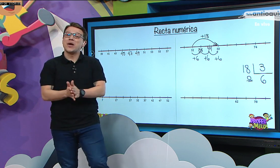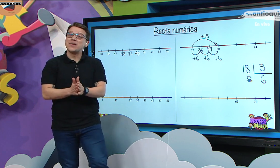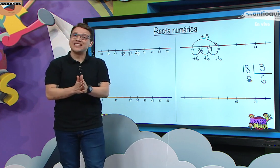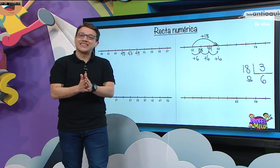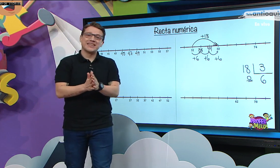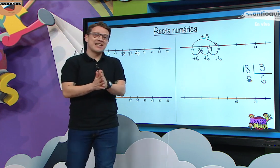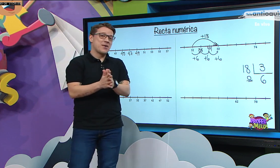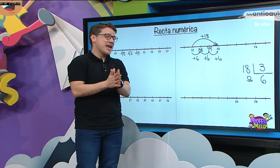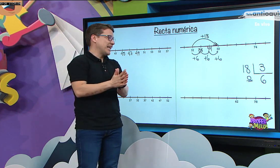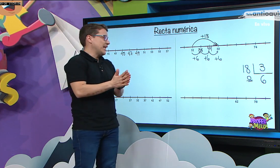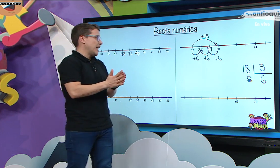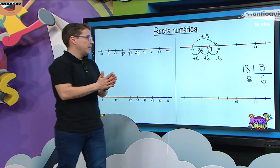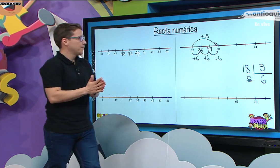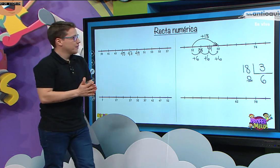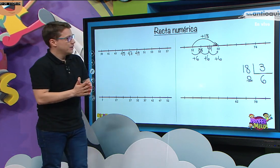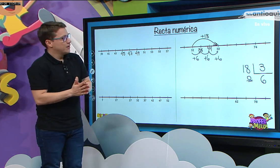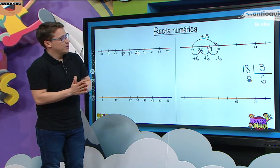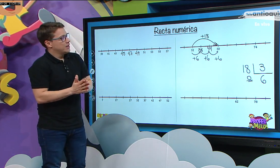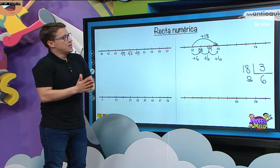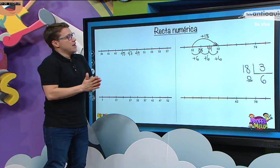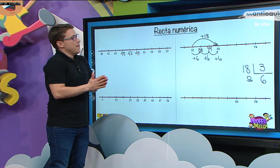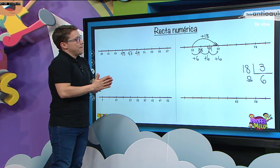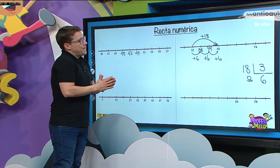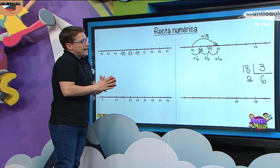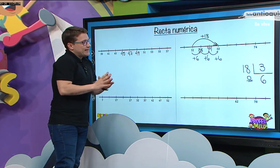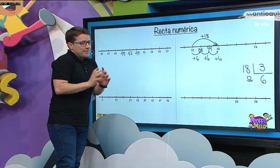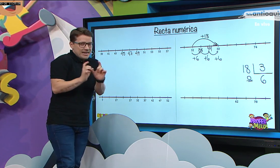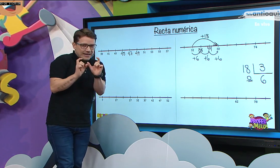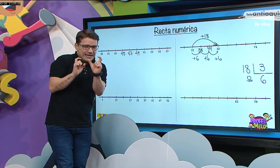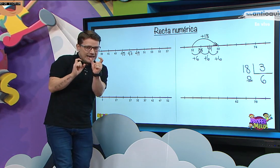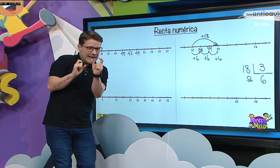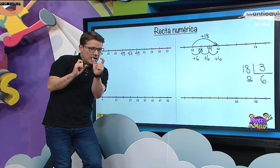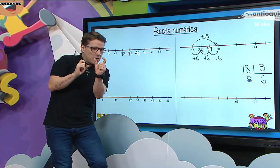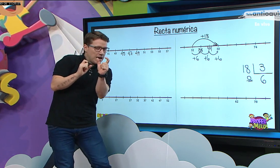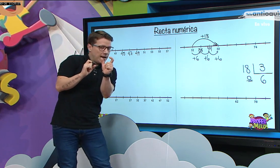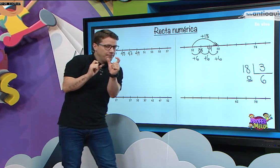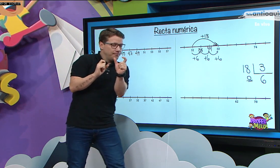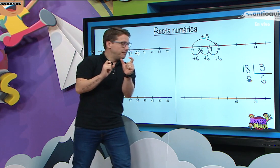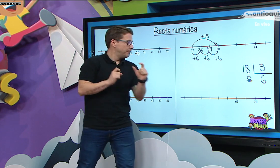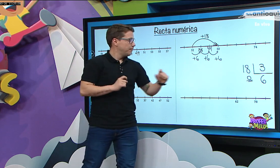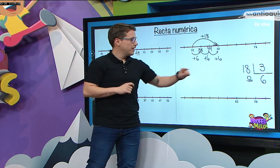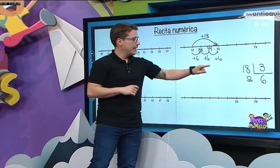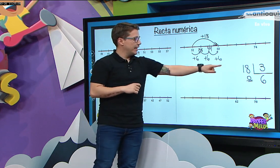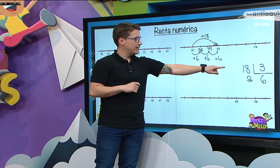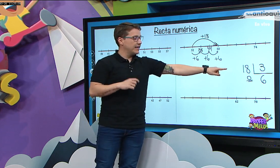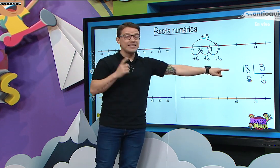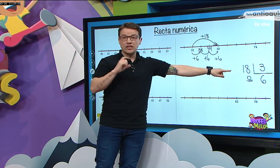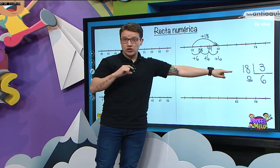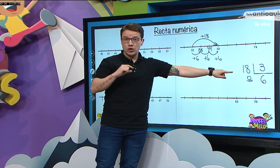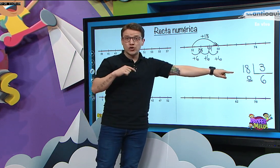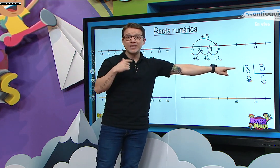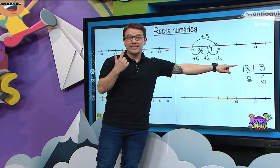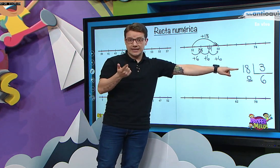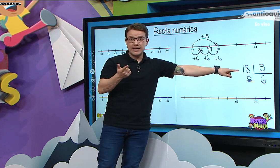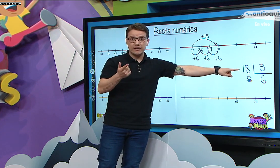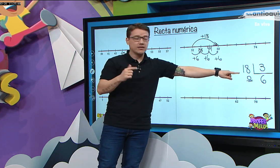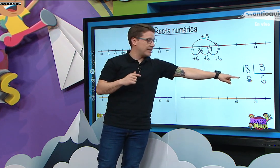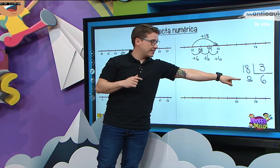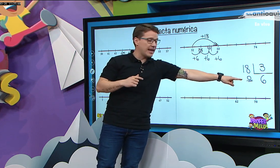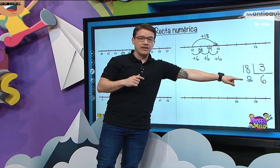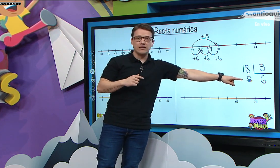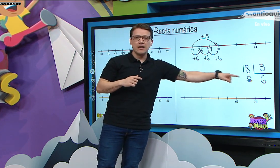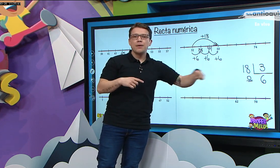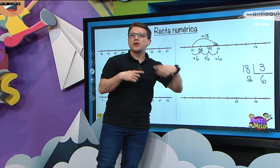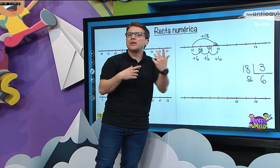Chaito, igualmente. Que te vaya genial. Chao. Para terminar de engranar algo acá, ese 18 entre 3